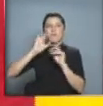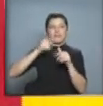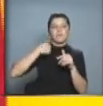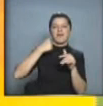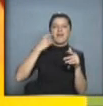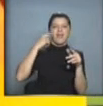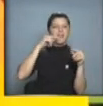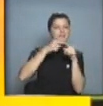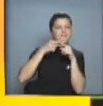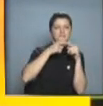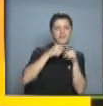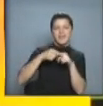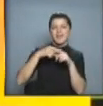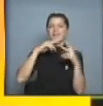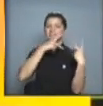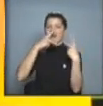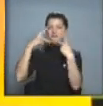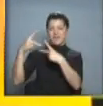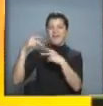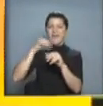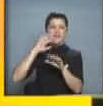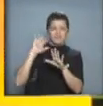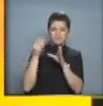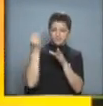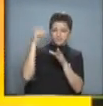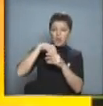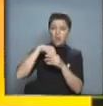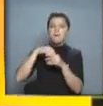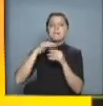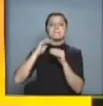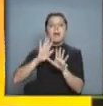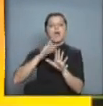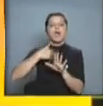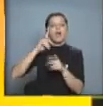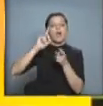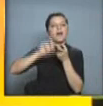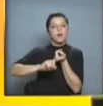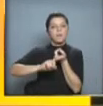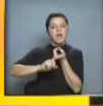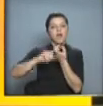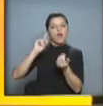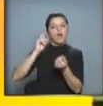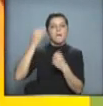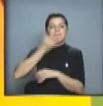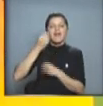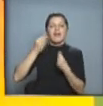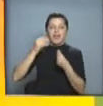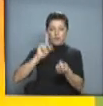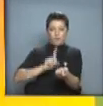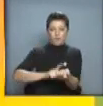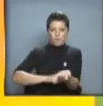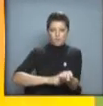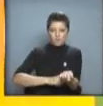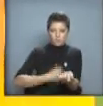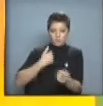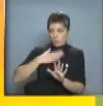luna de miel y todo lo que conlleva, ¿no? Pero el casamiento es una costumbre que, por ahí, diría